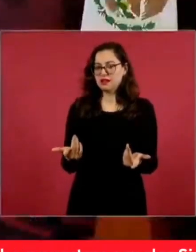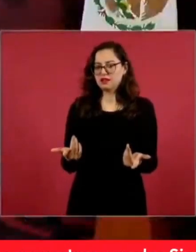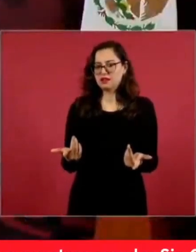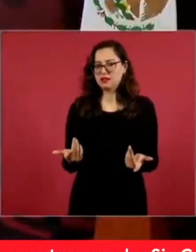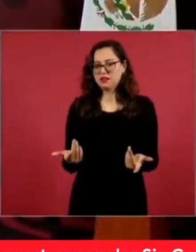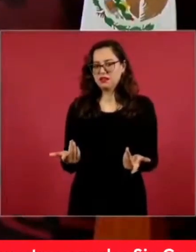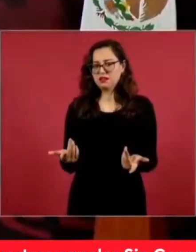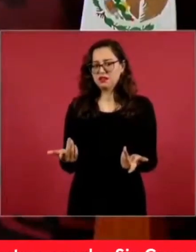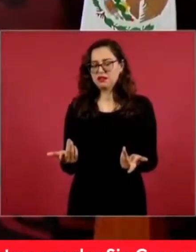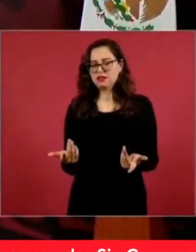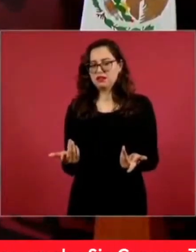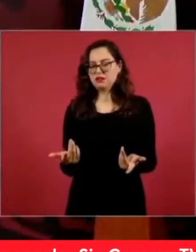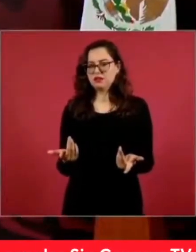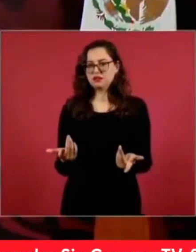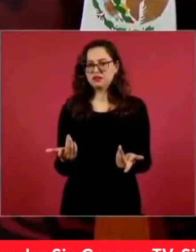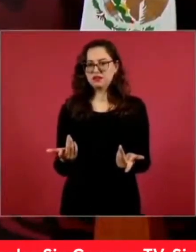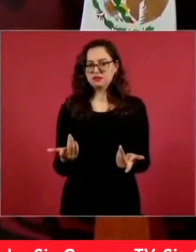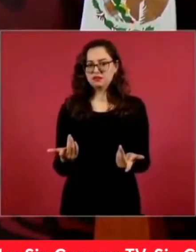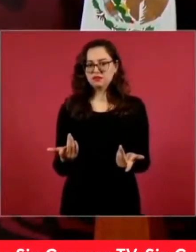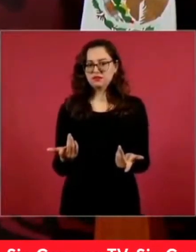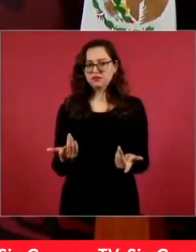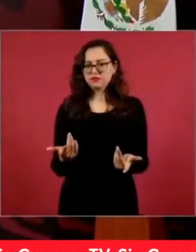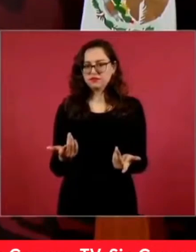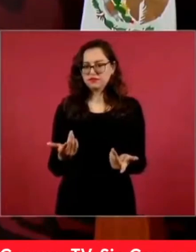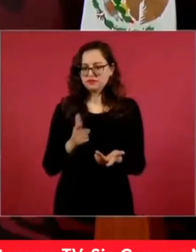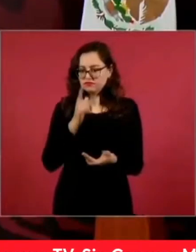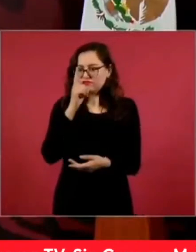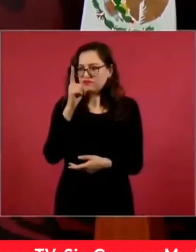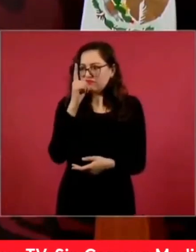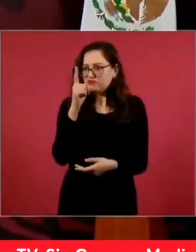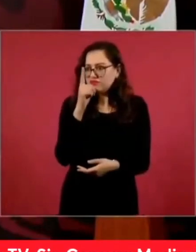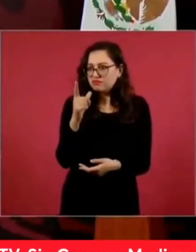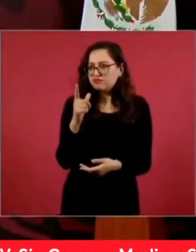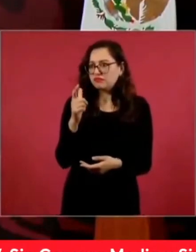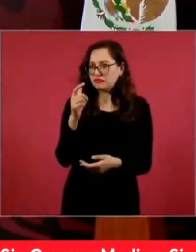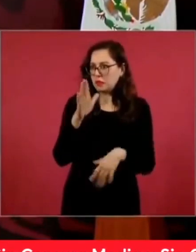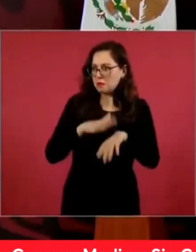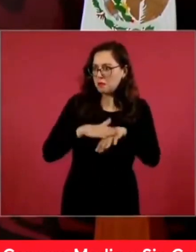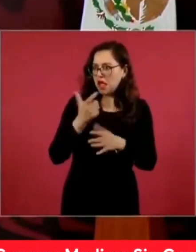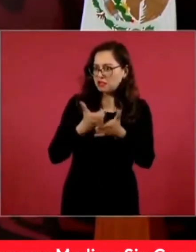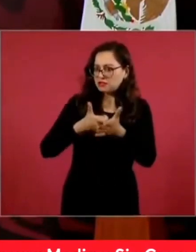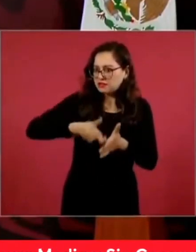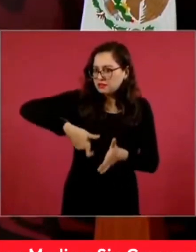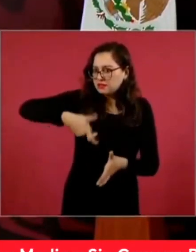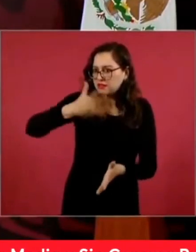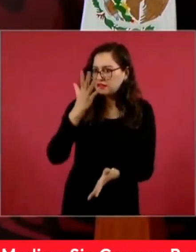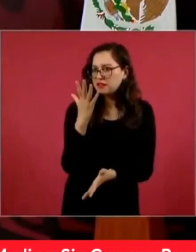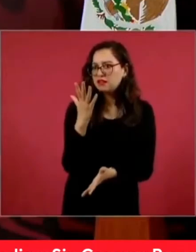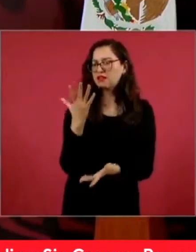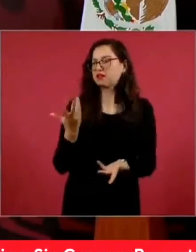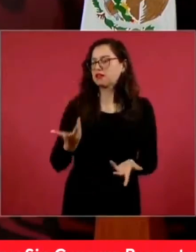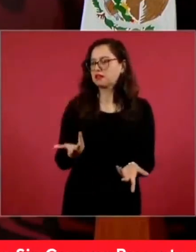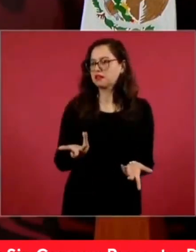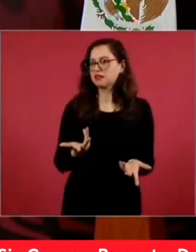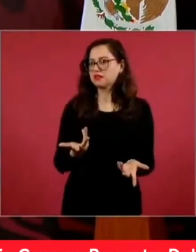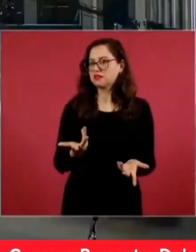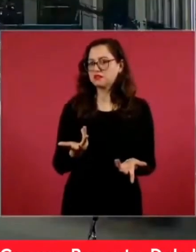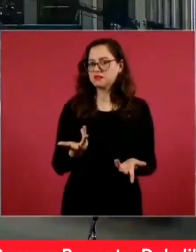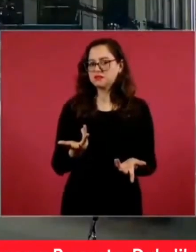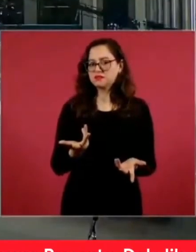del consumo eléctrico, los recibos de luz, que no los